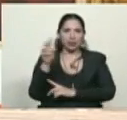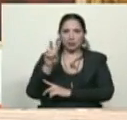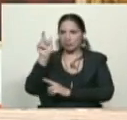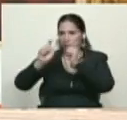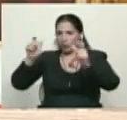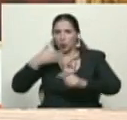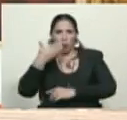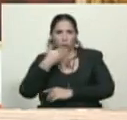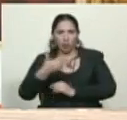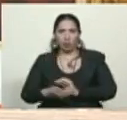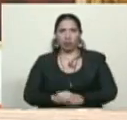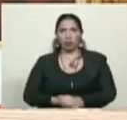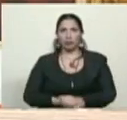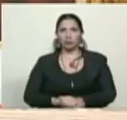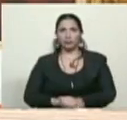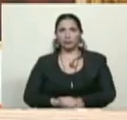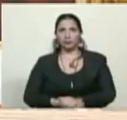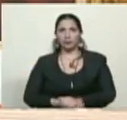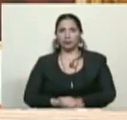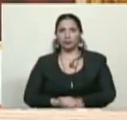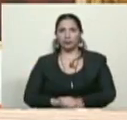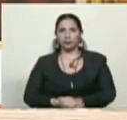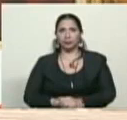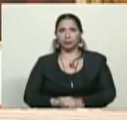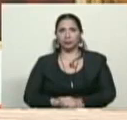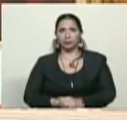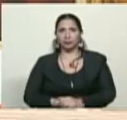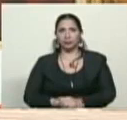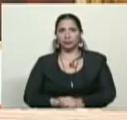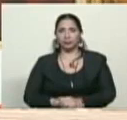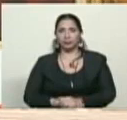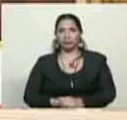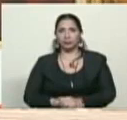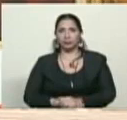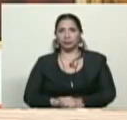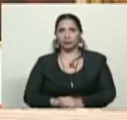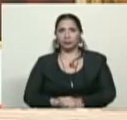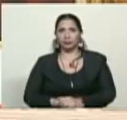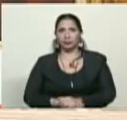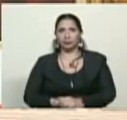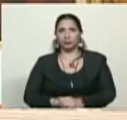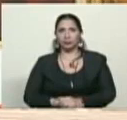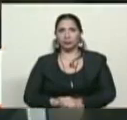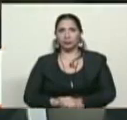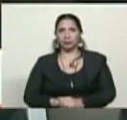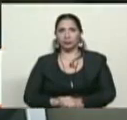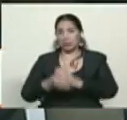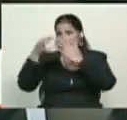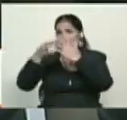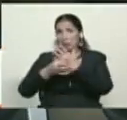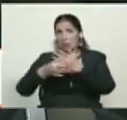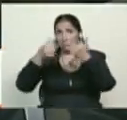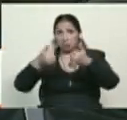y se han casado es machista. Los he visto más feos y se han casado. Y se han casado bien.